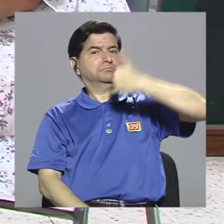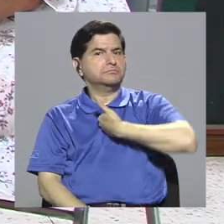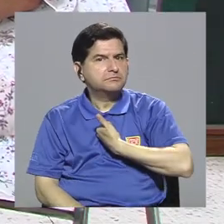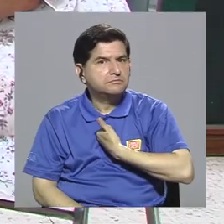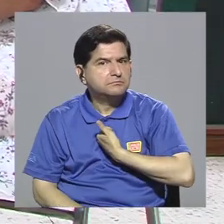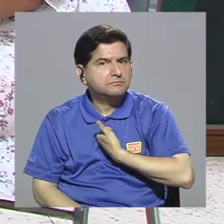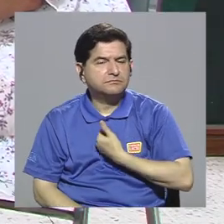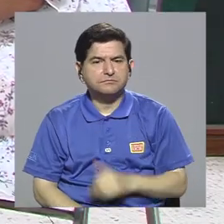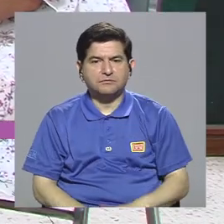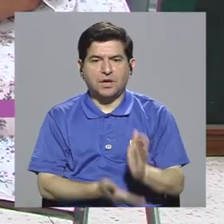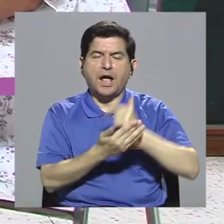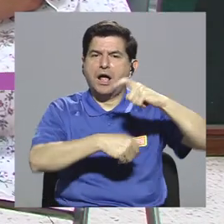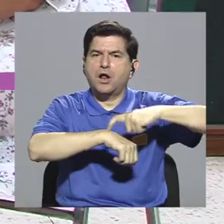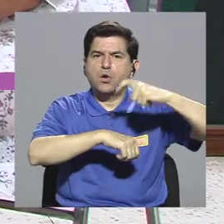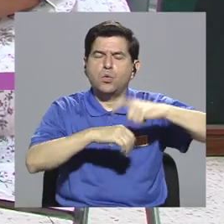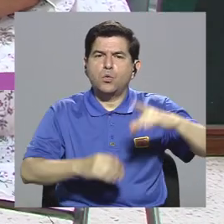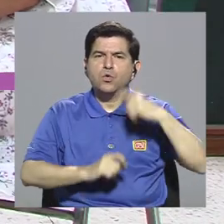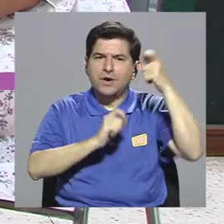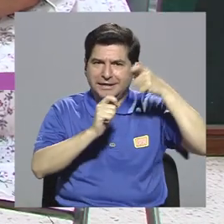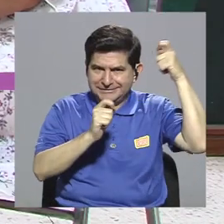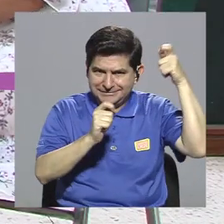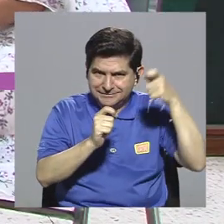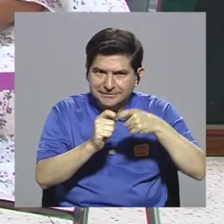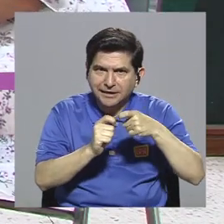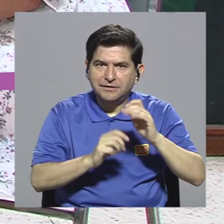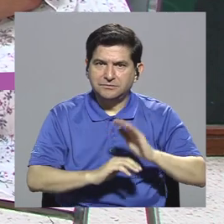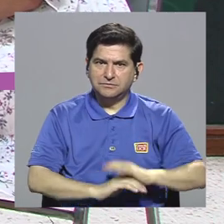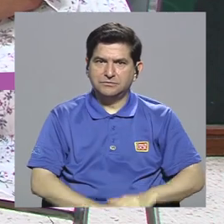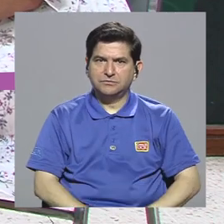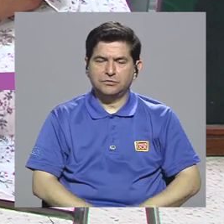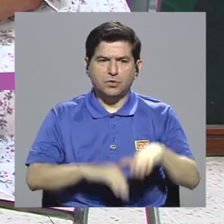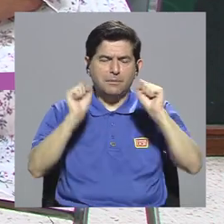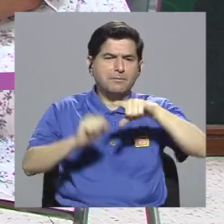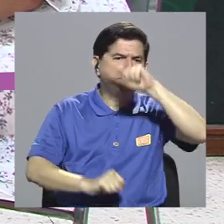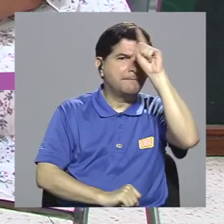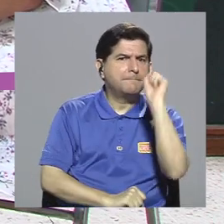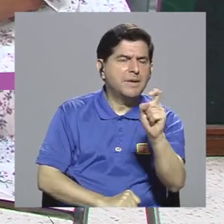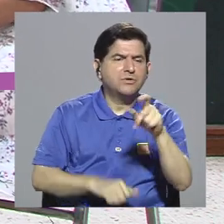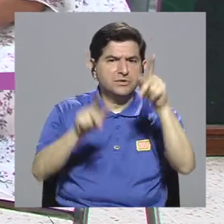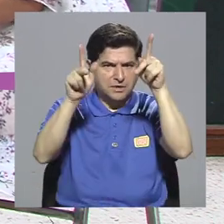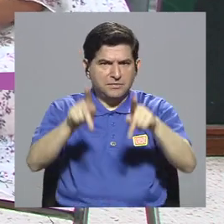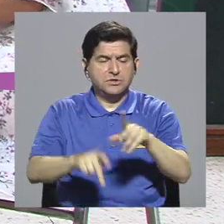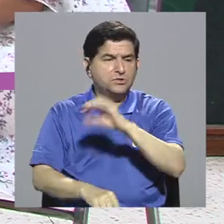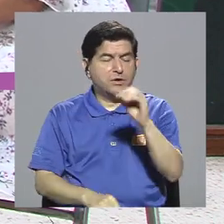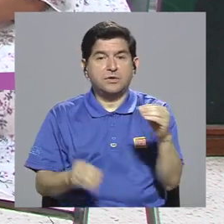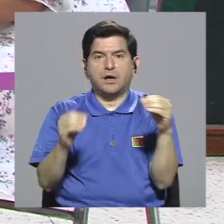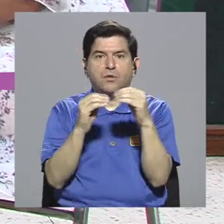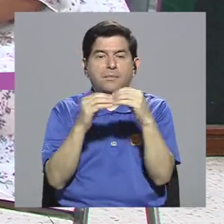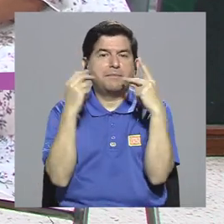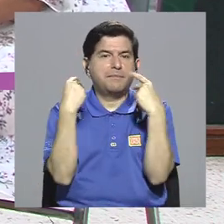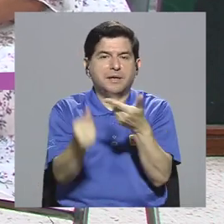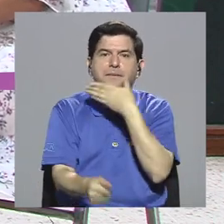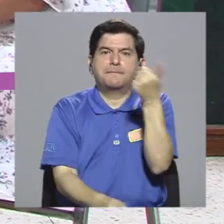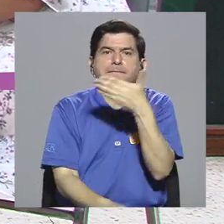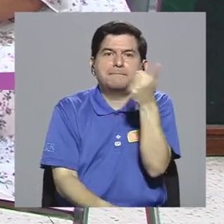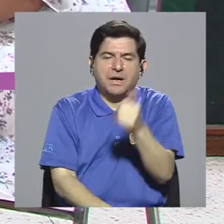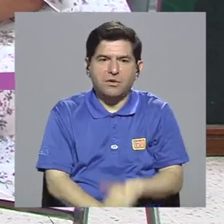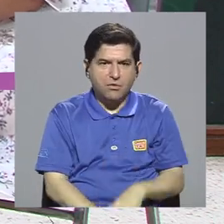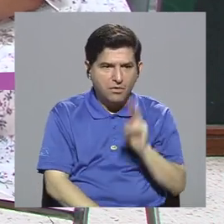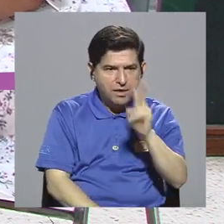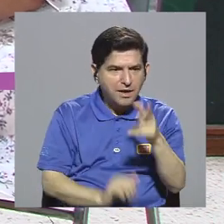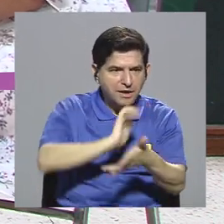¿Hay algún momento específico en que podamos preguntarles a una persona o entre más pronto mejor cuando veamos ese